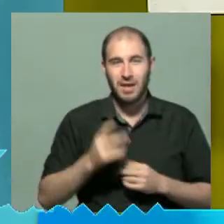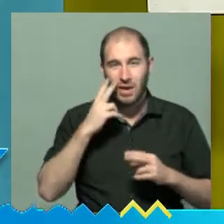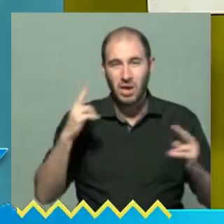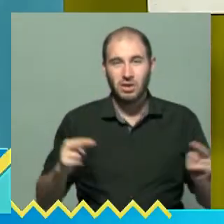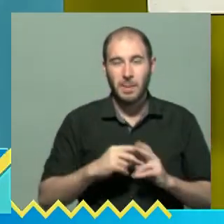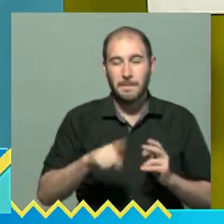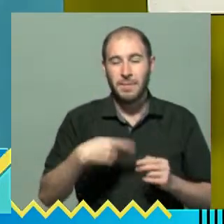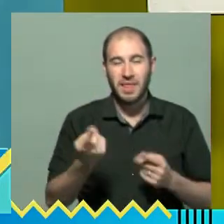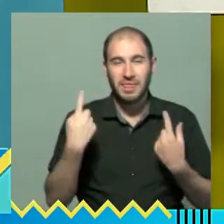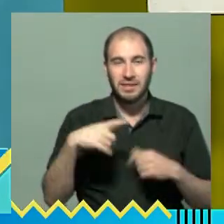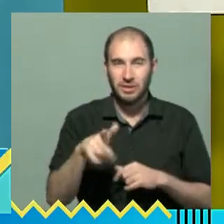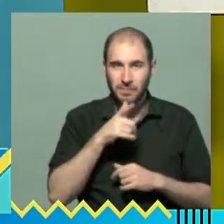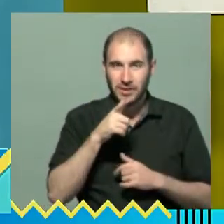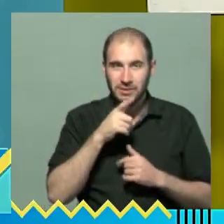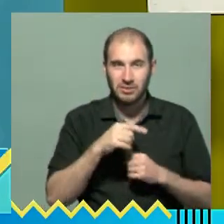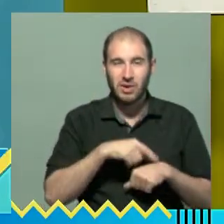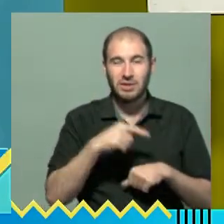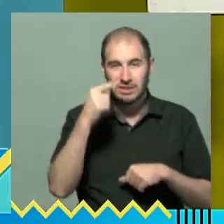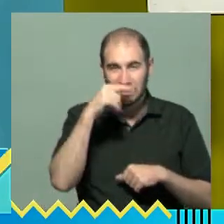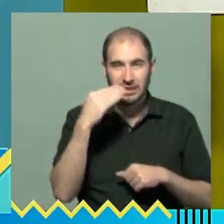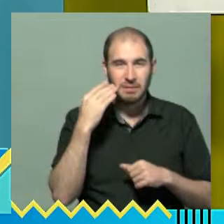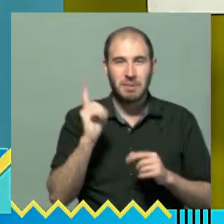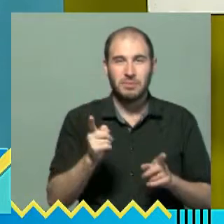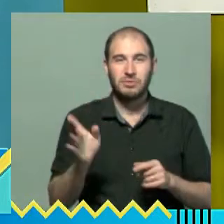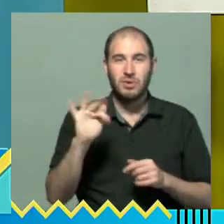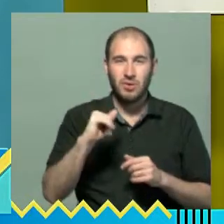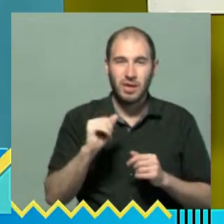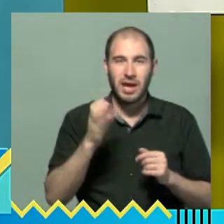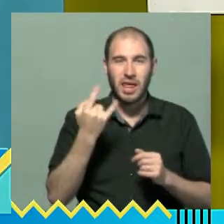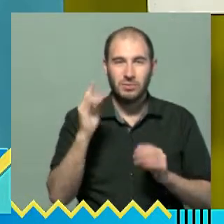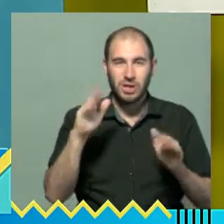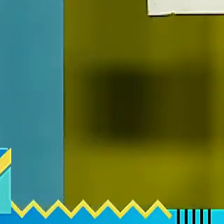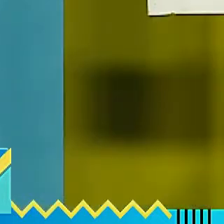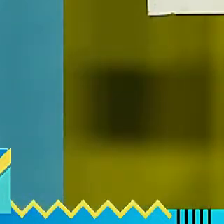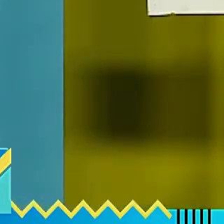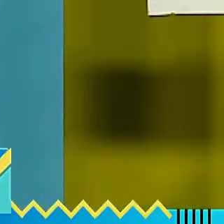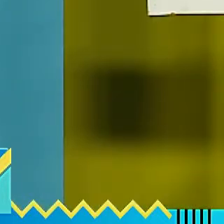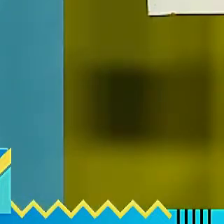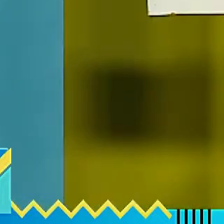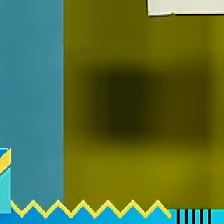reencontrar mañana en un nuevo Distintos Parecidos a las 19 horas, como todos los días, por Señal U. Chau, chau.